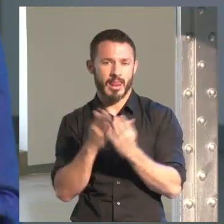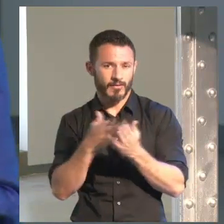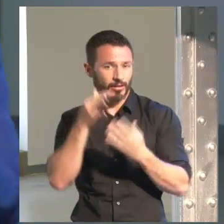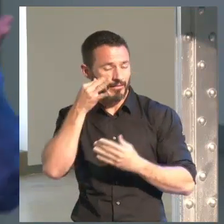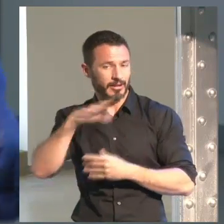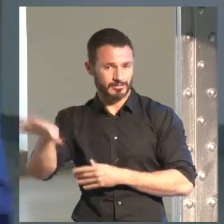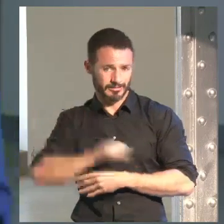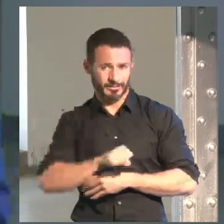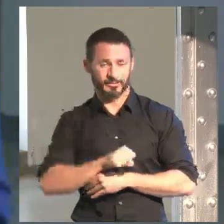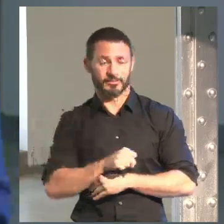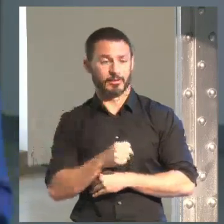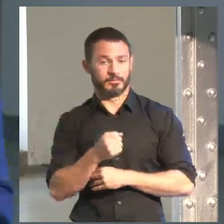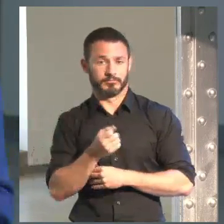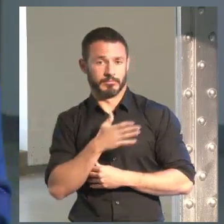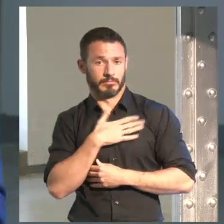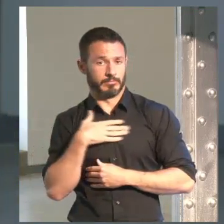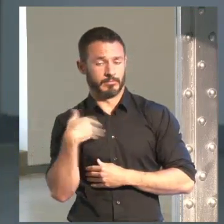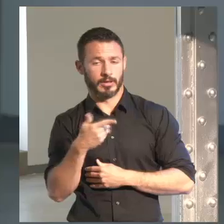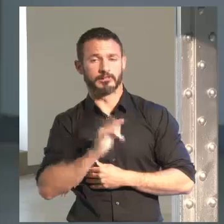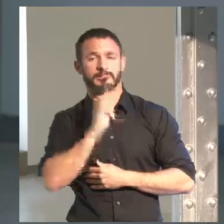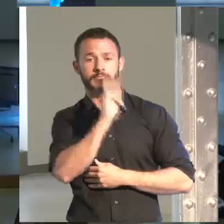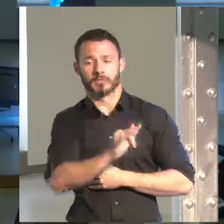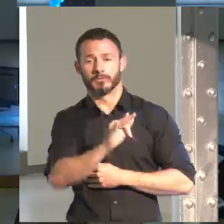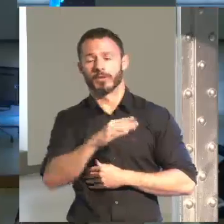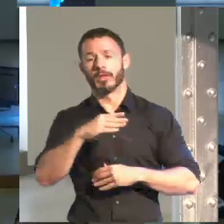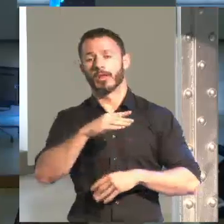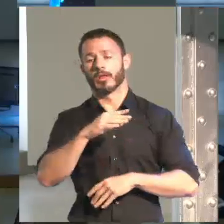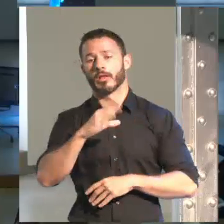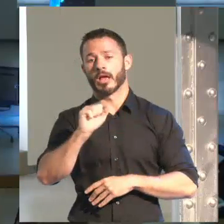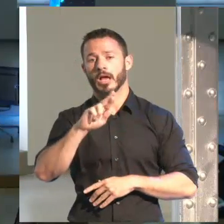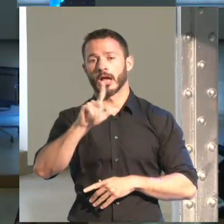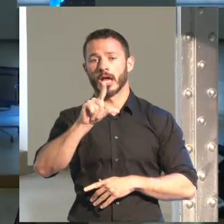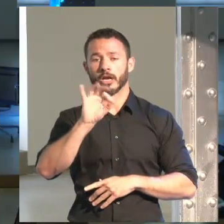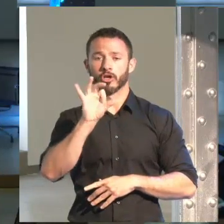cuando quieran, empezamos. Tiene la palabra don Carlos López Blanco.